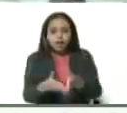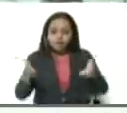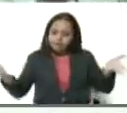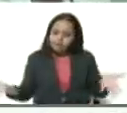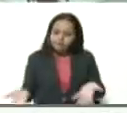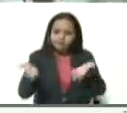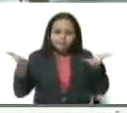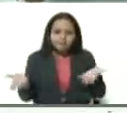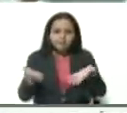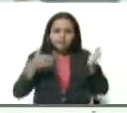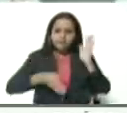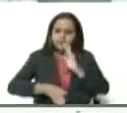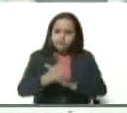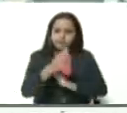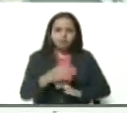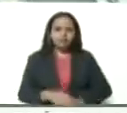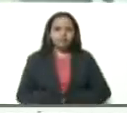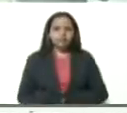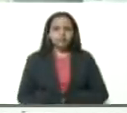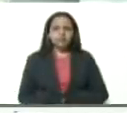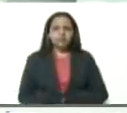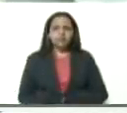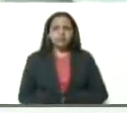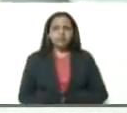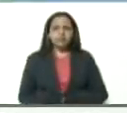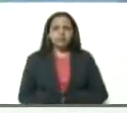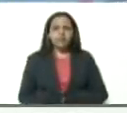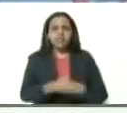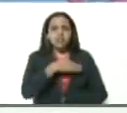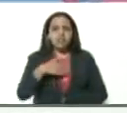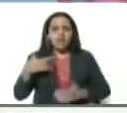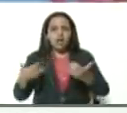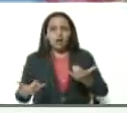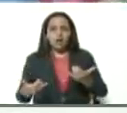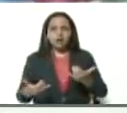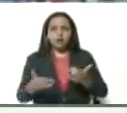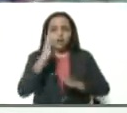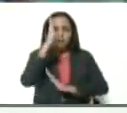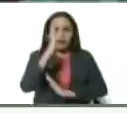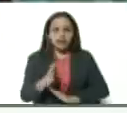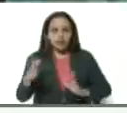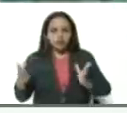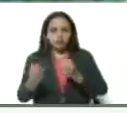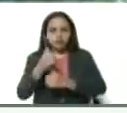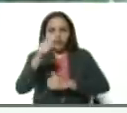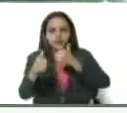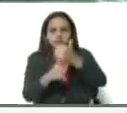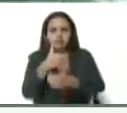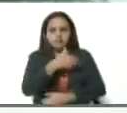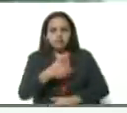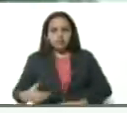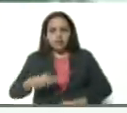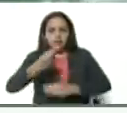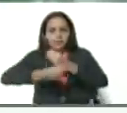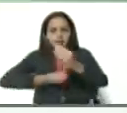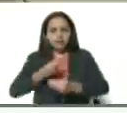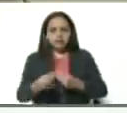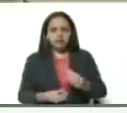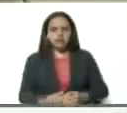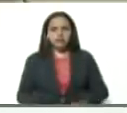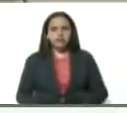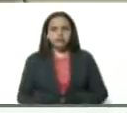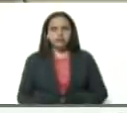avanzamos. Bueno, quisiera compartir la pantalla con la vicepresidenta para hacer